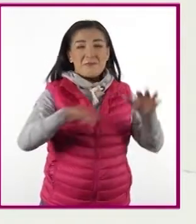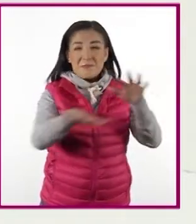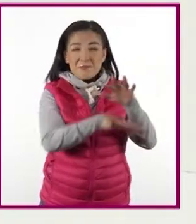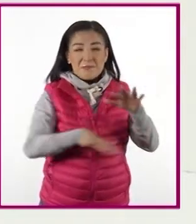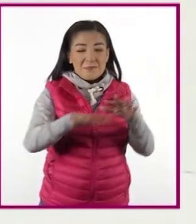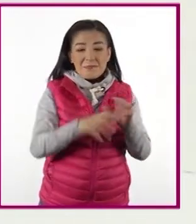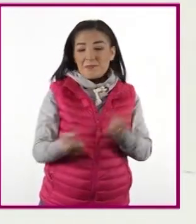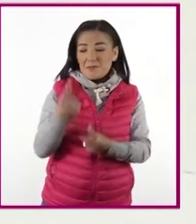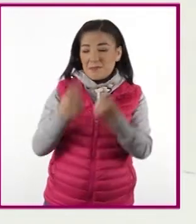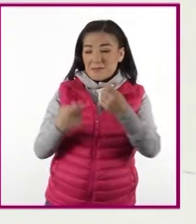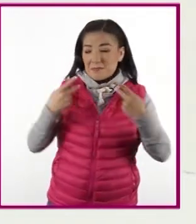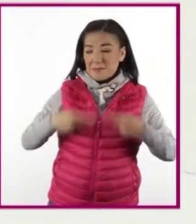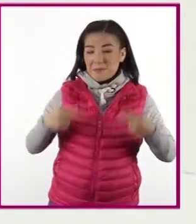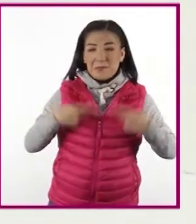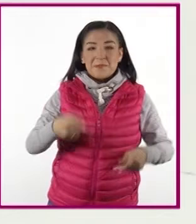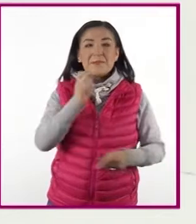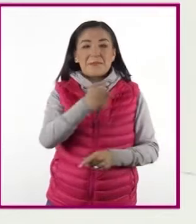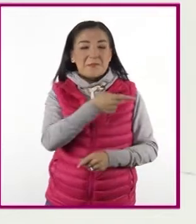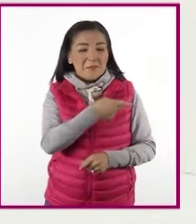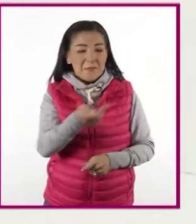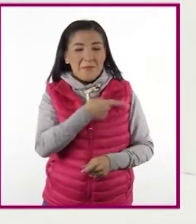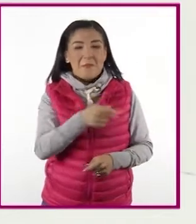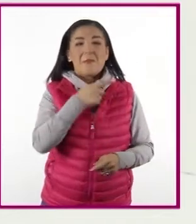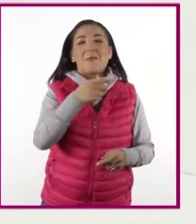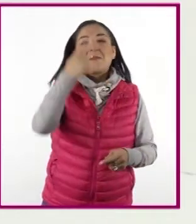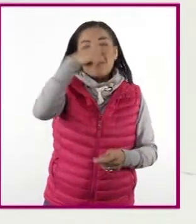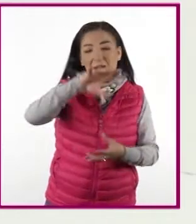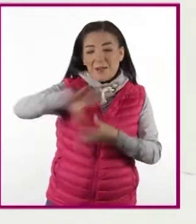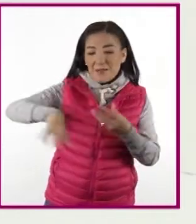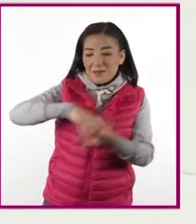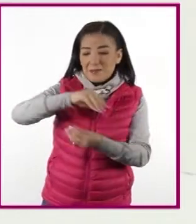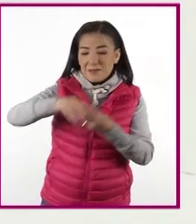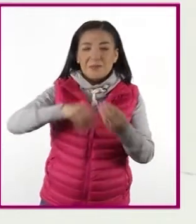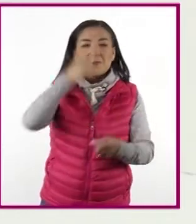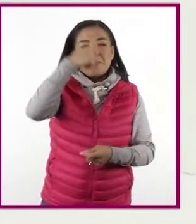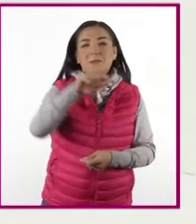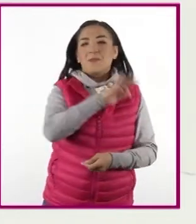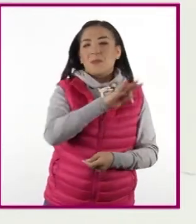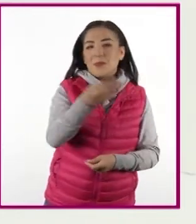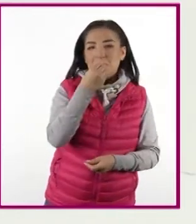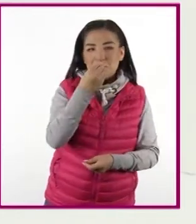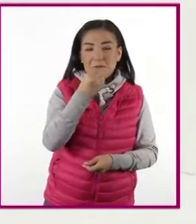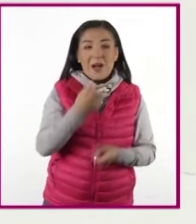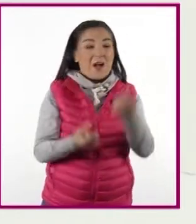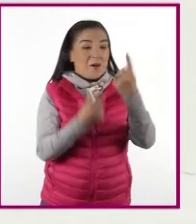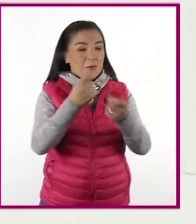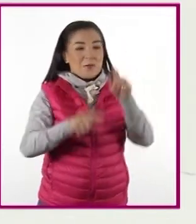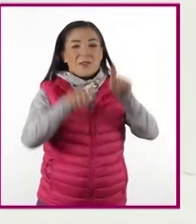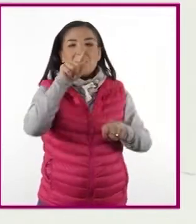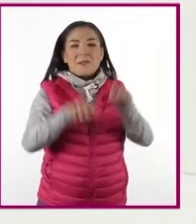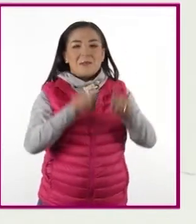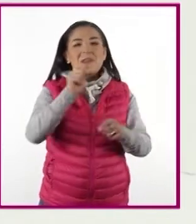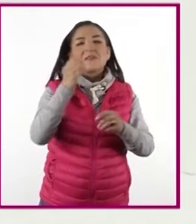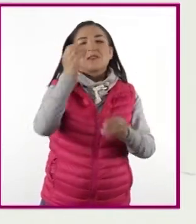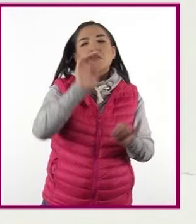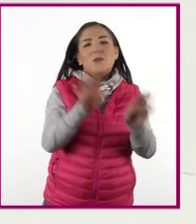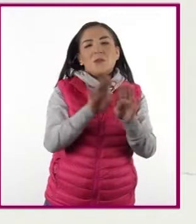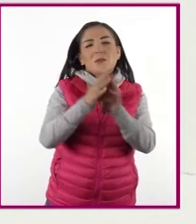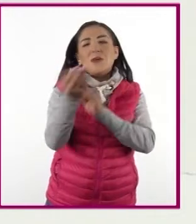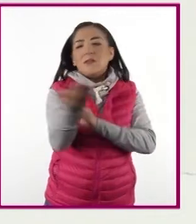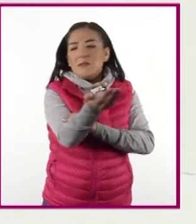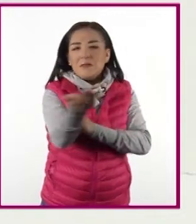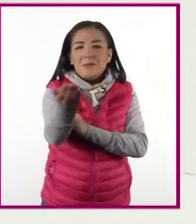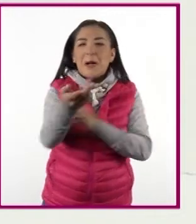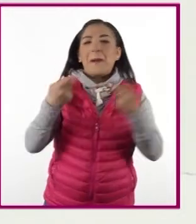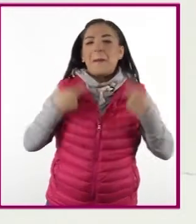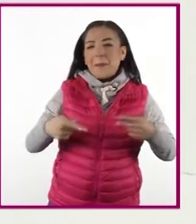en la miseria o apenas ganaban lo necesario para sostenerse. Otros dependían de las limosnas conseguidas por las calles o en